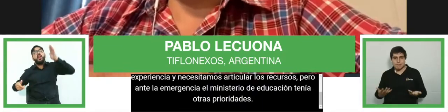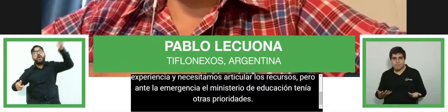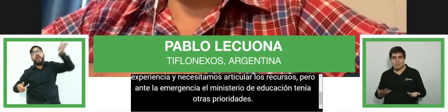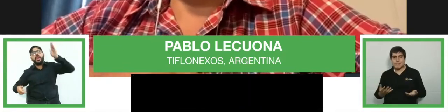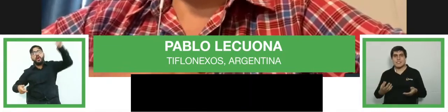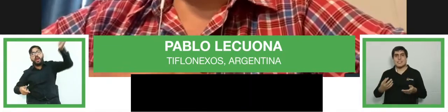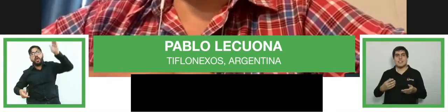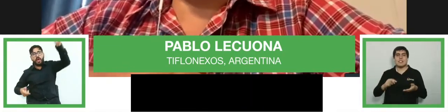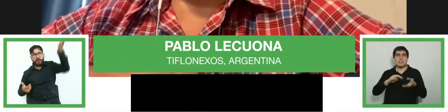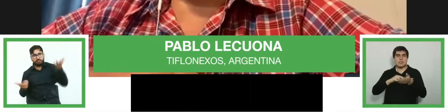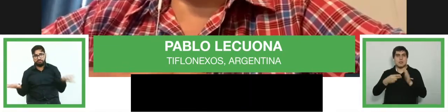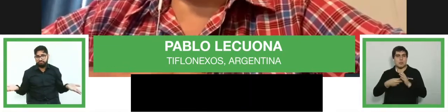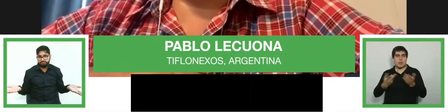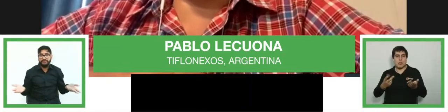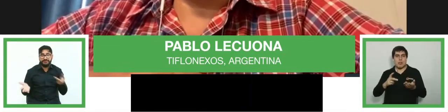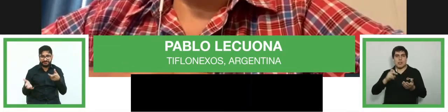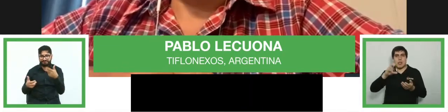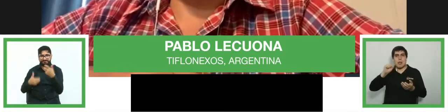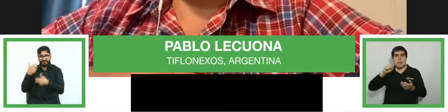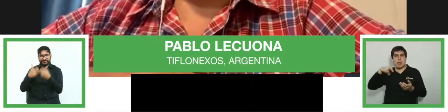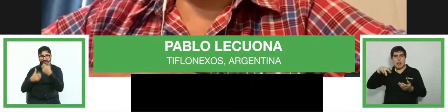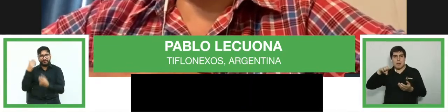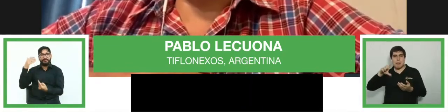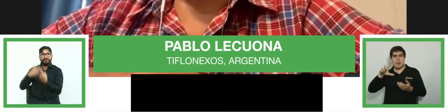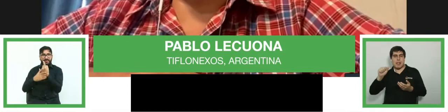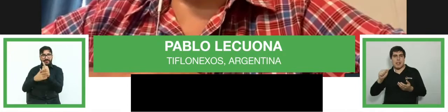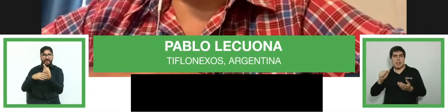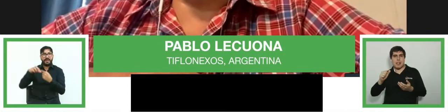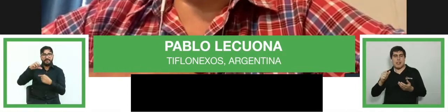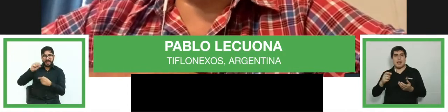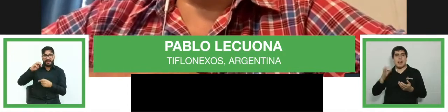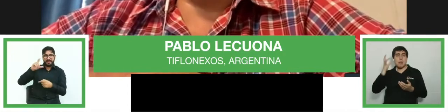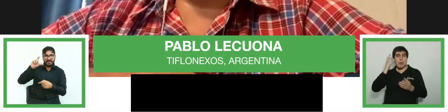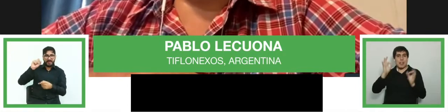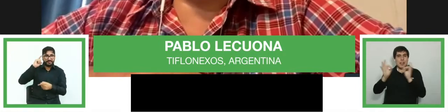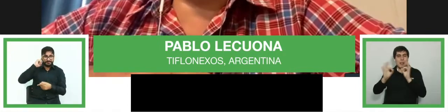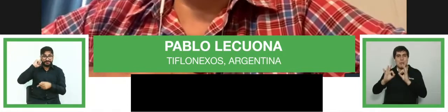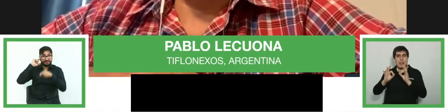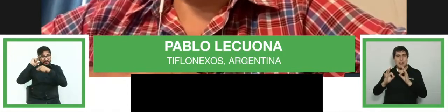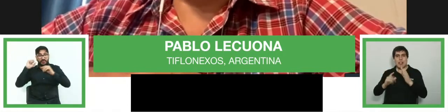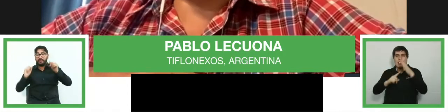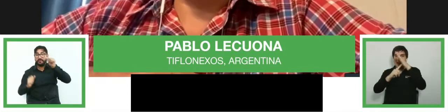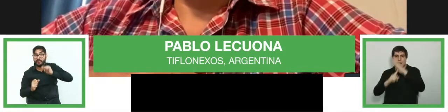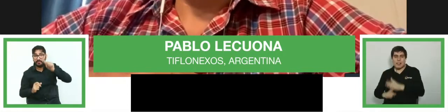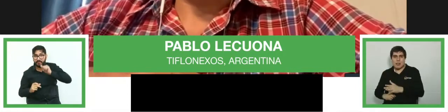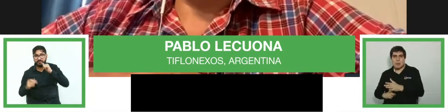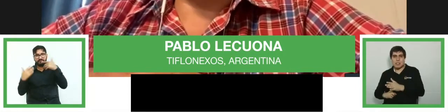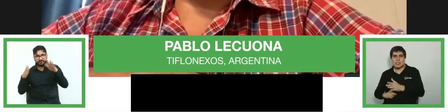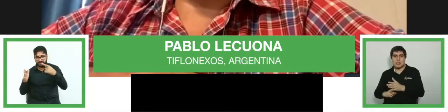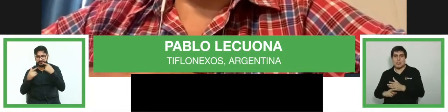que decía Pamela, ¿cuánto cuesta discriminar? ¿Cuánto cuesta no discriminar? Que es